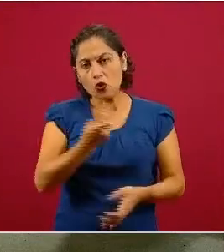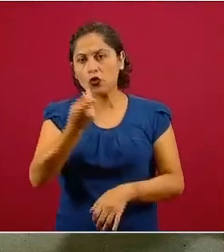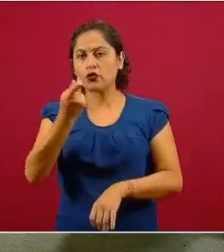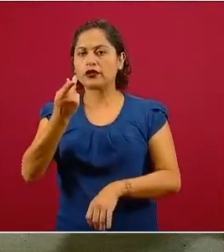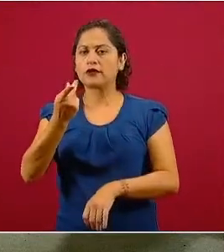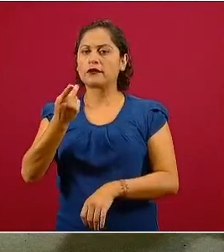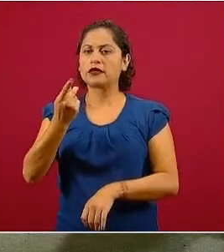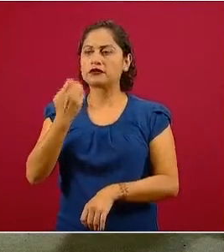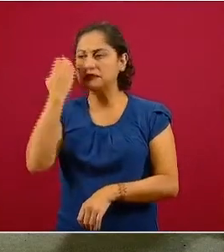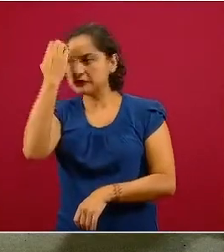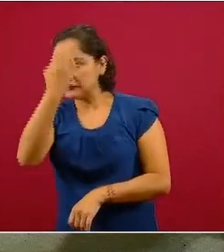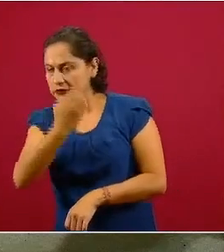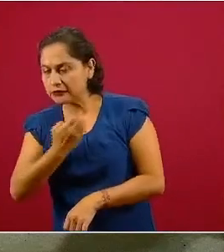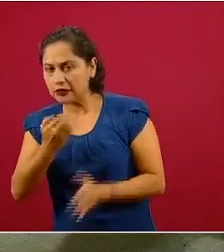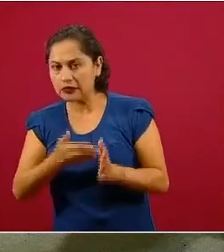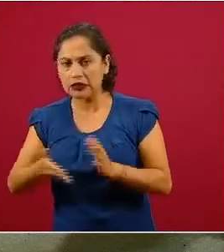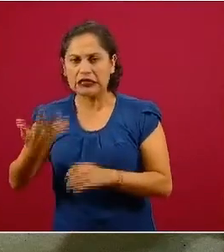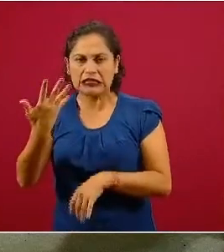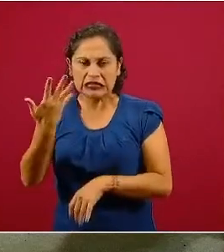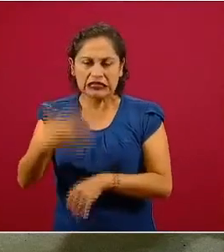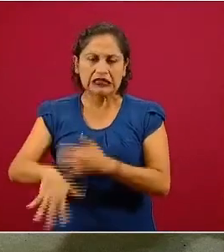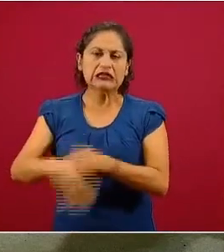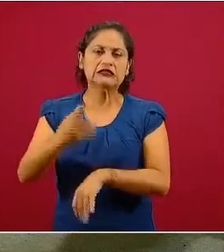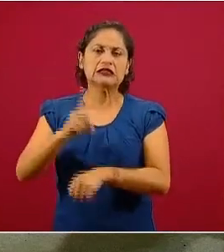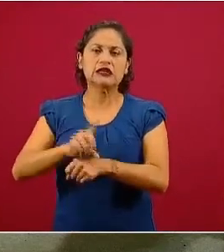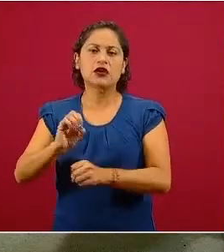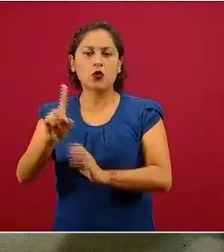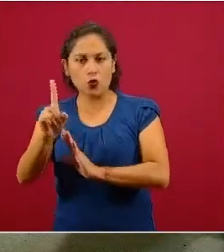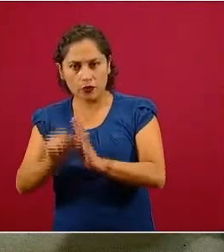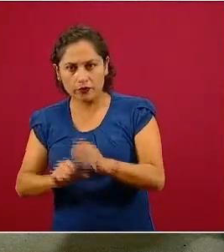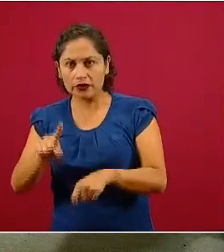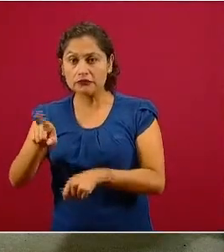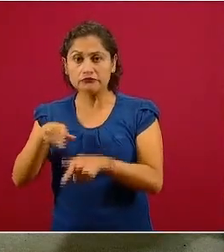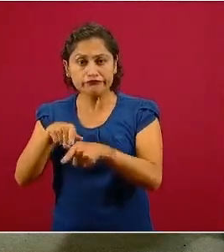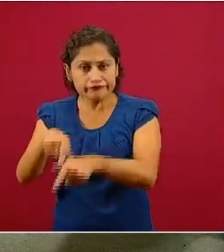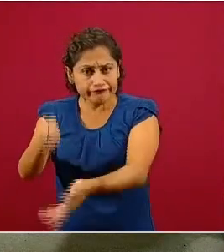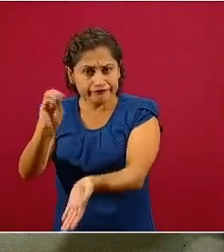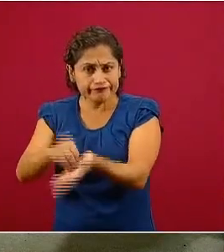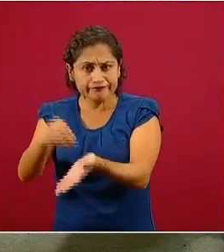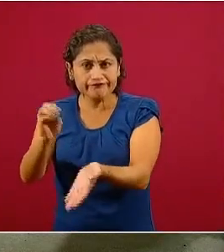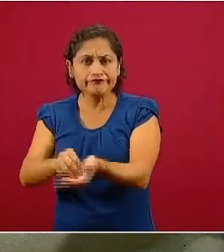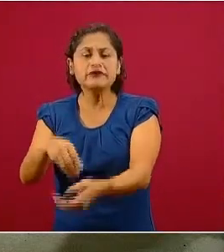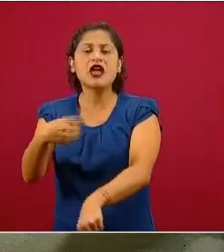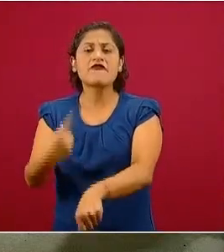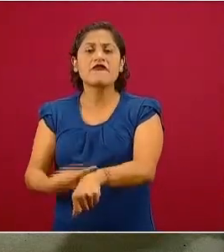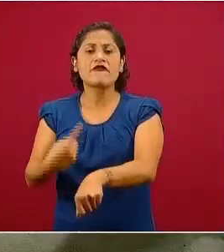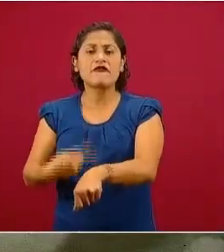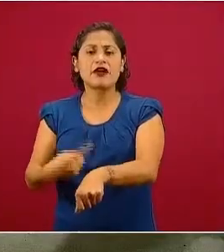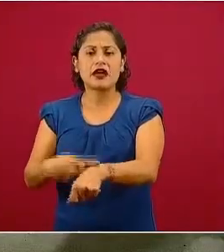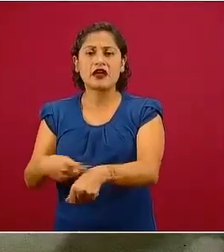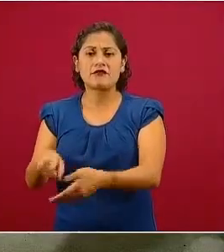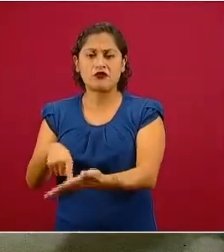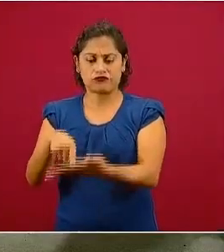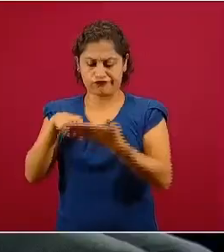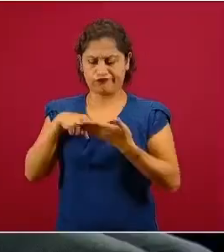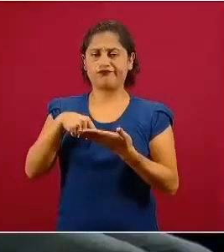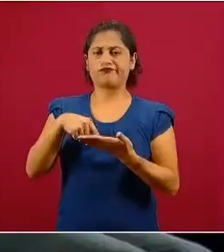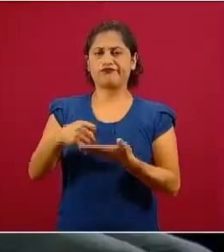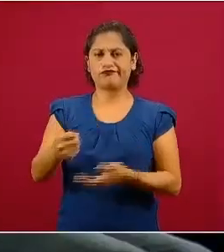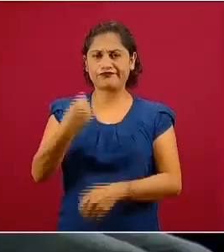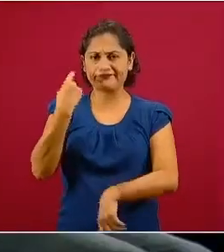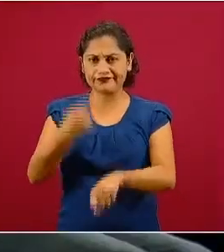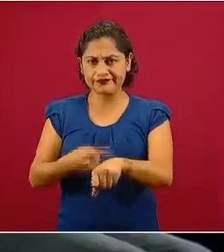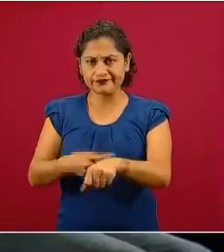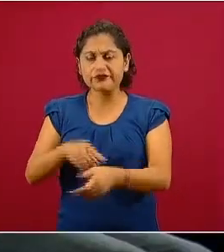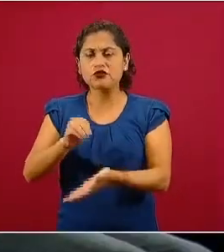y continúan en positivos, o hay, en su caso, a veces están hospitalizados y continúan saliendo positivos. ¿Qué pasa